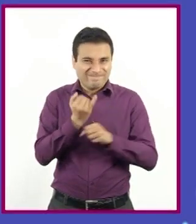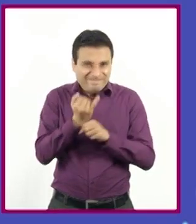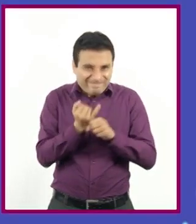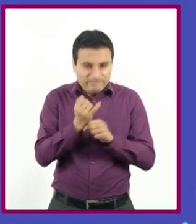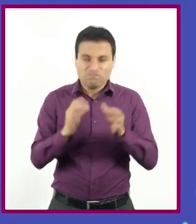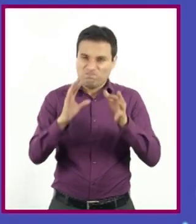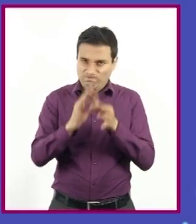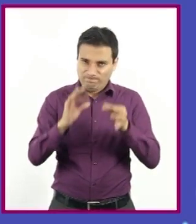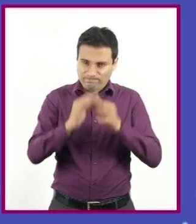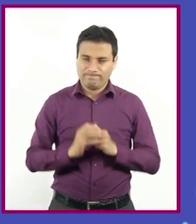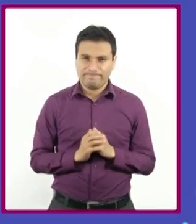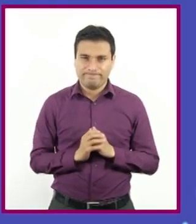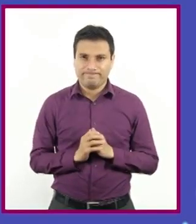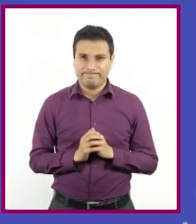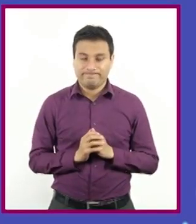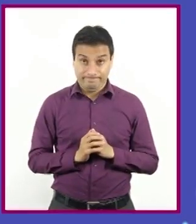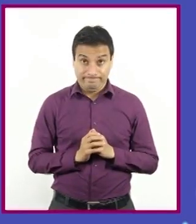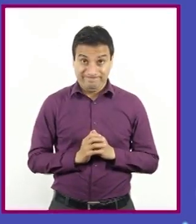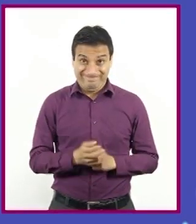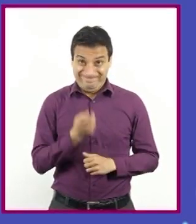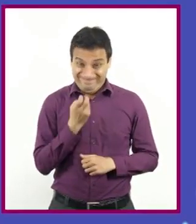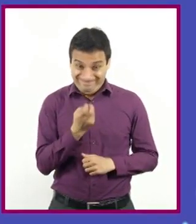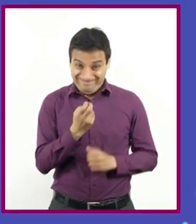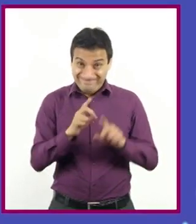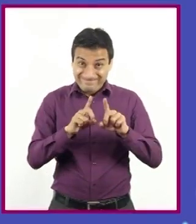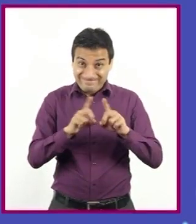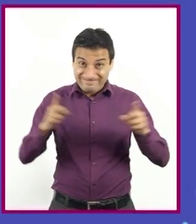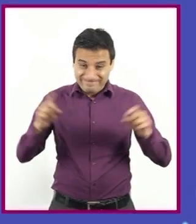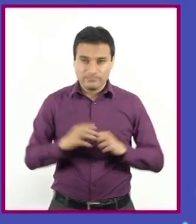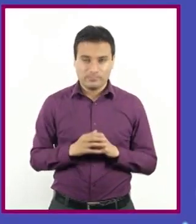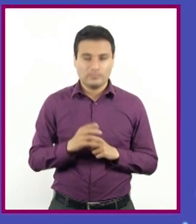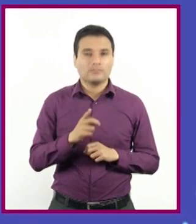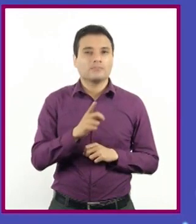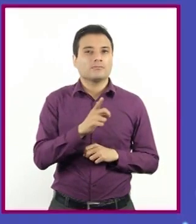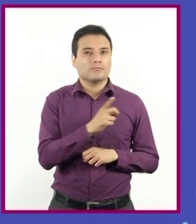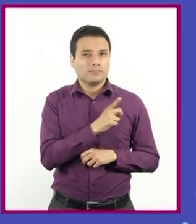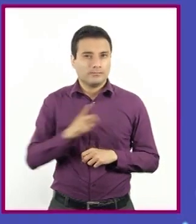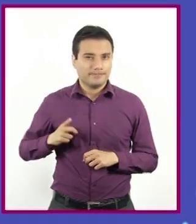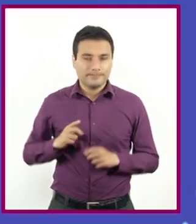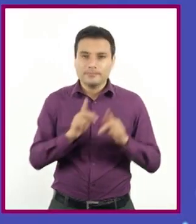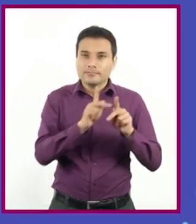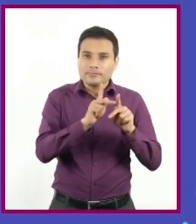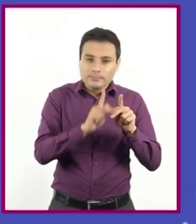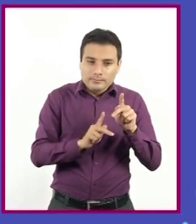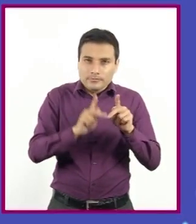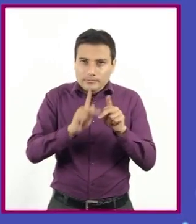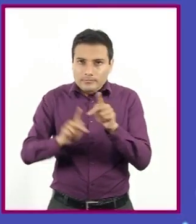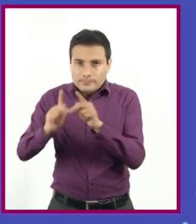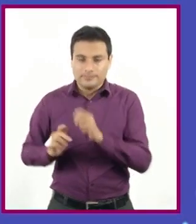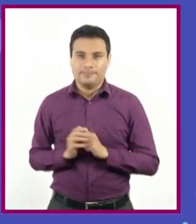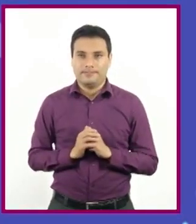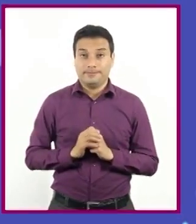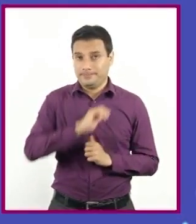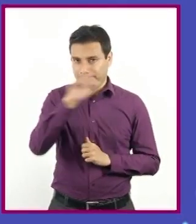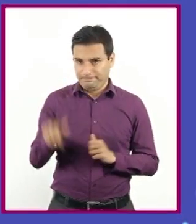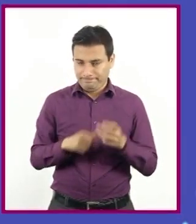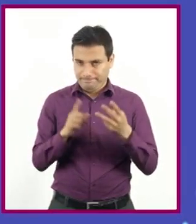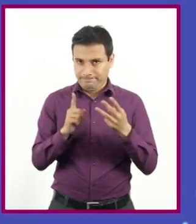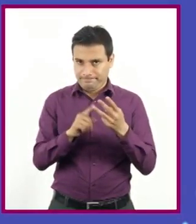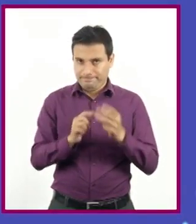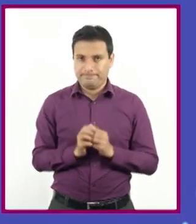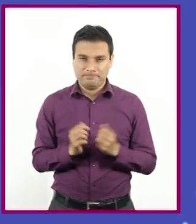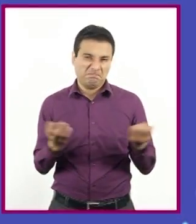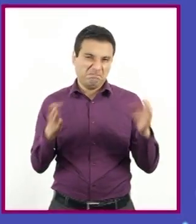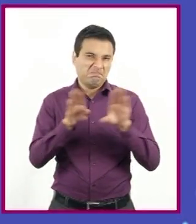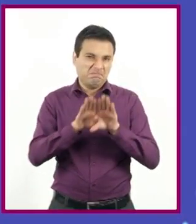de trabajo. En este desarrollo debe segmentarse en secciones. Por último, está el